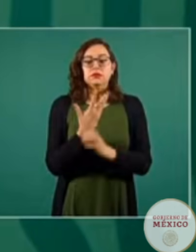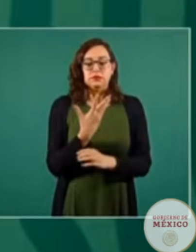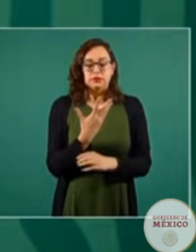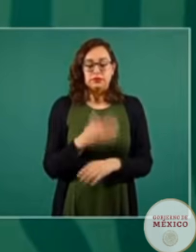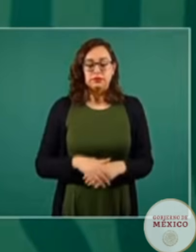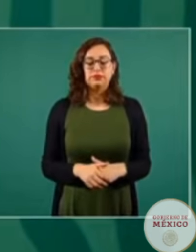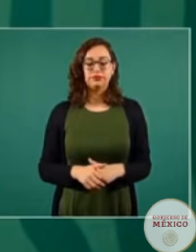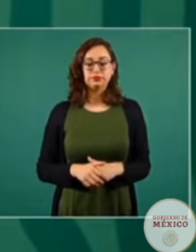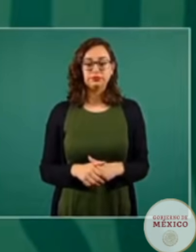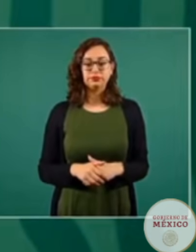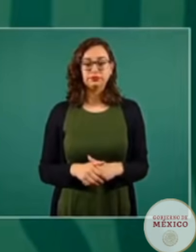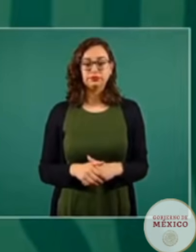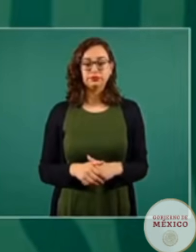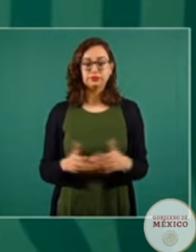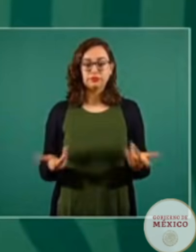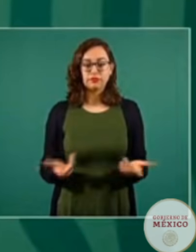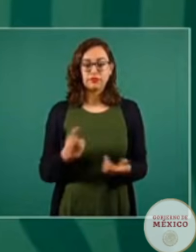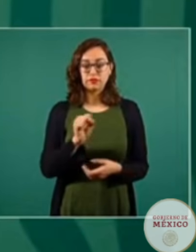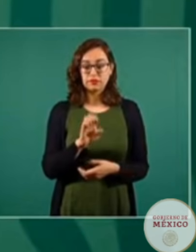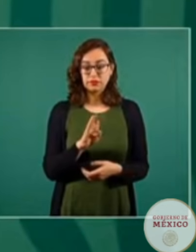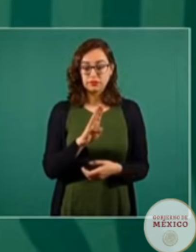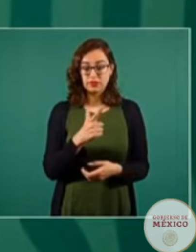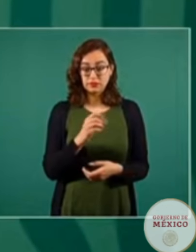Ya no es la Secretaría